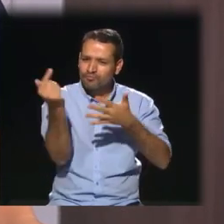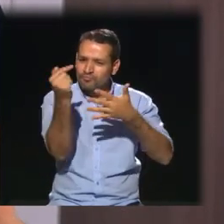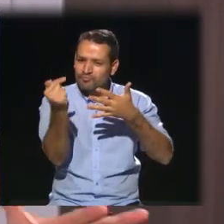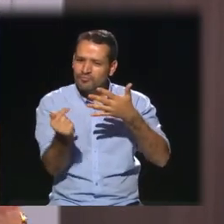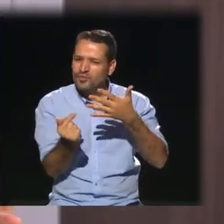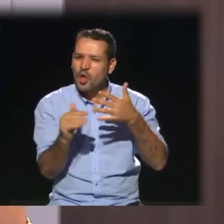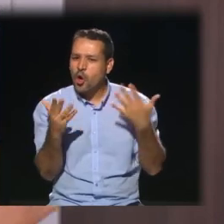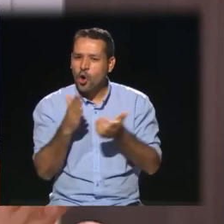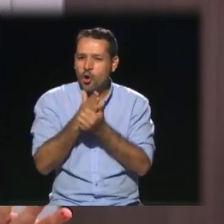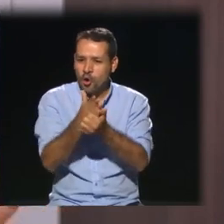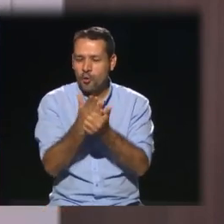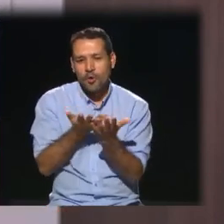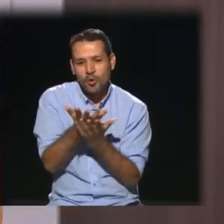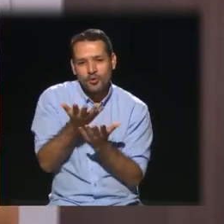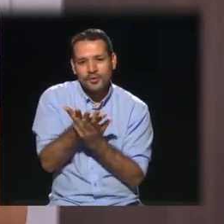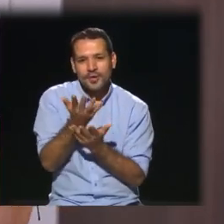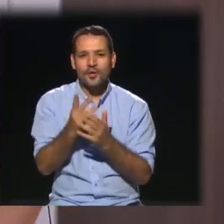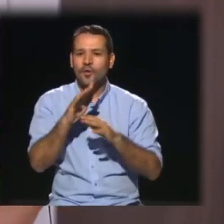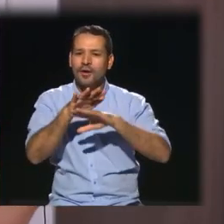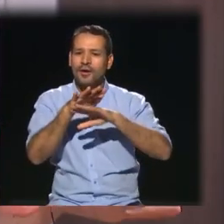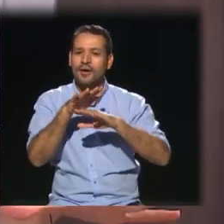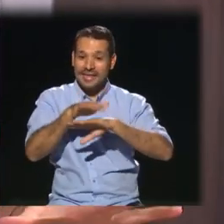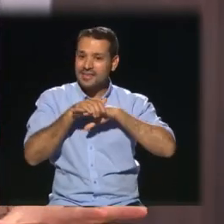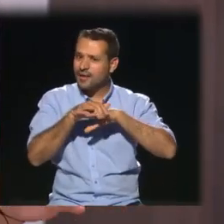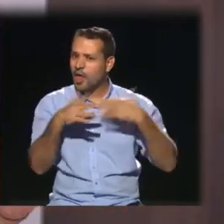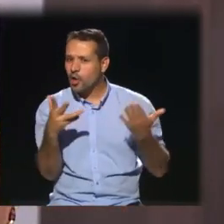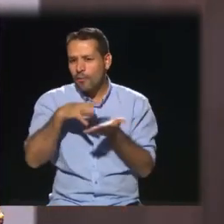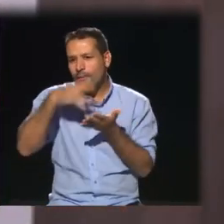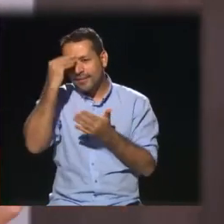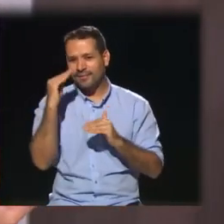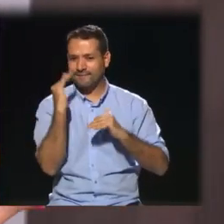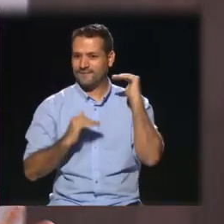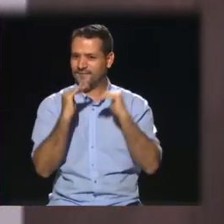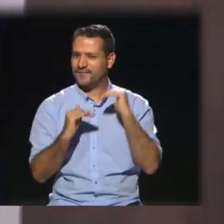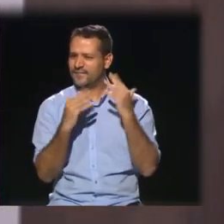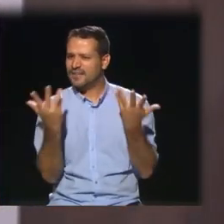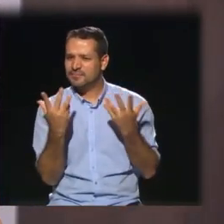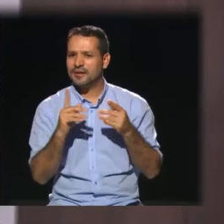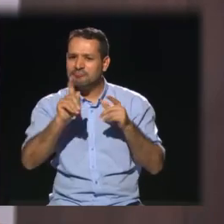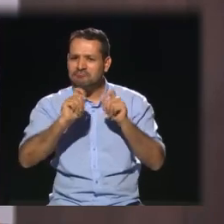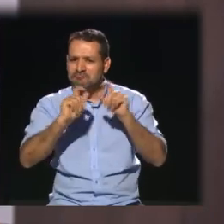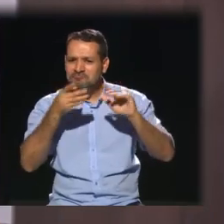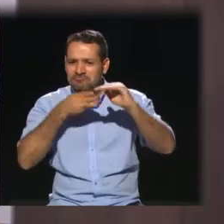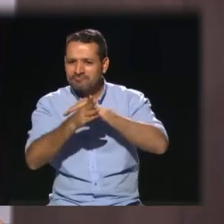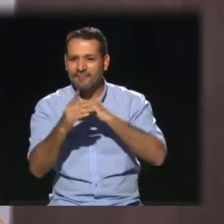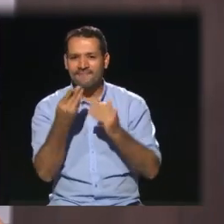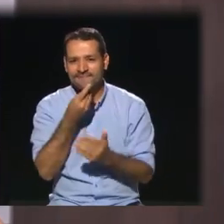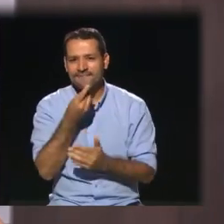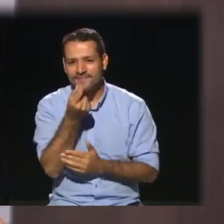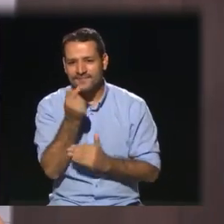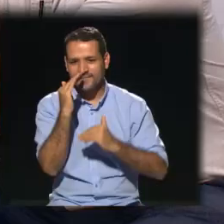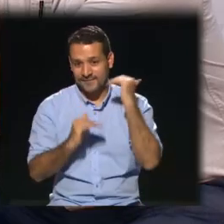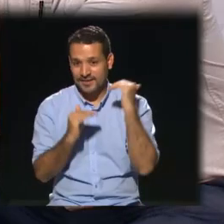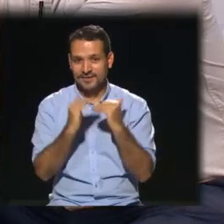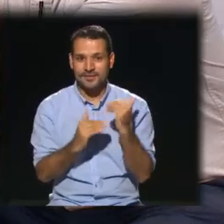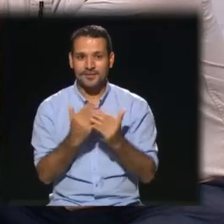de cómo aprender inglés fácilmente y todas las plataformas que existen para, digamos, facilitar ese aprendizaje. Entonces ya está conmigo, se